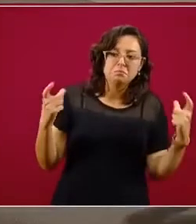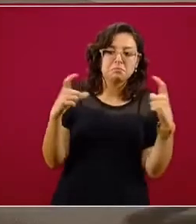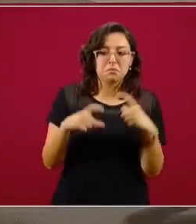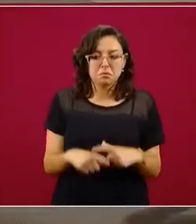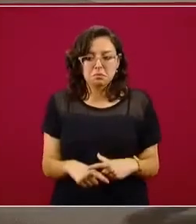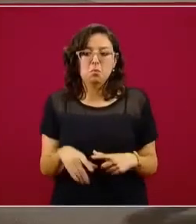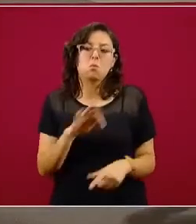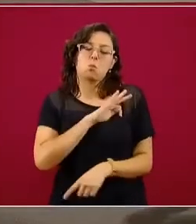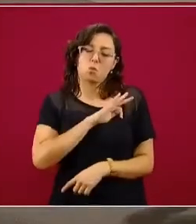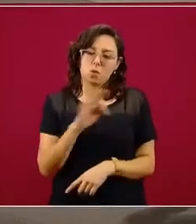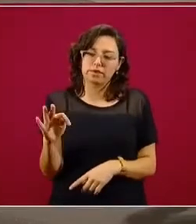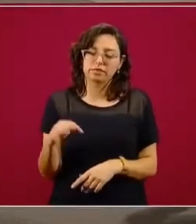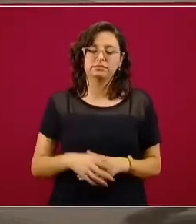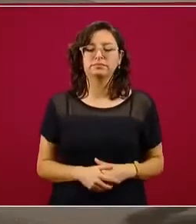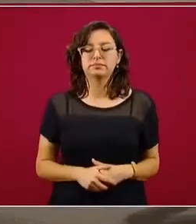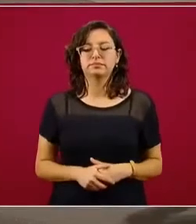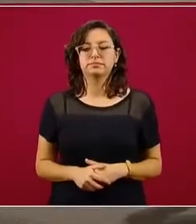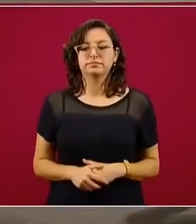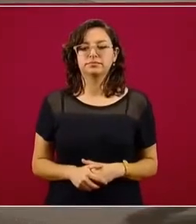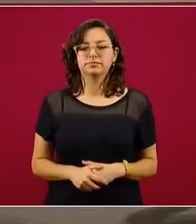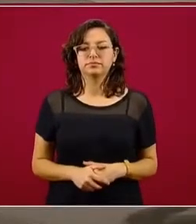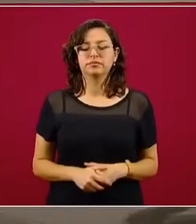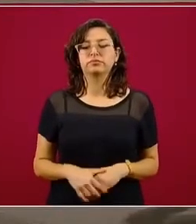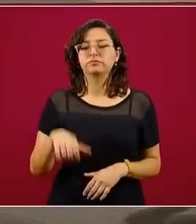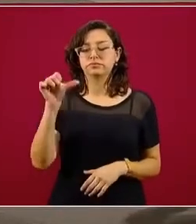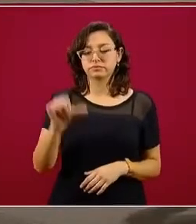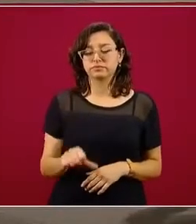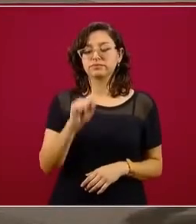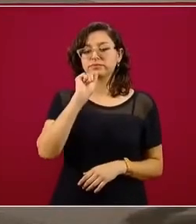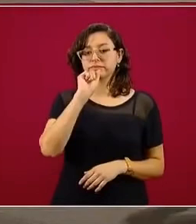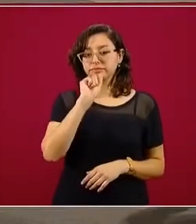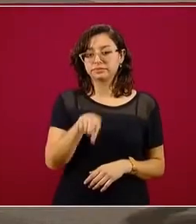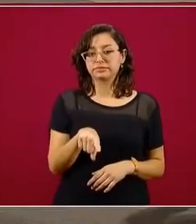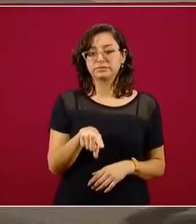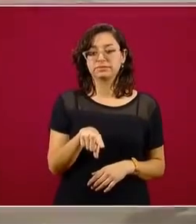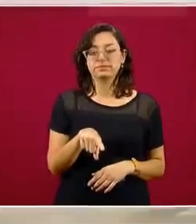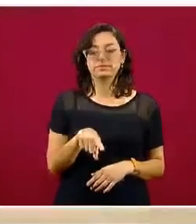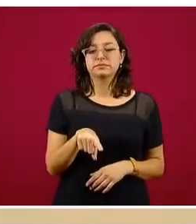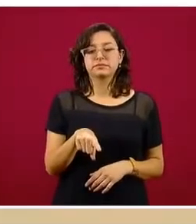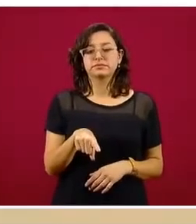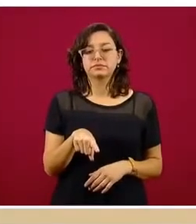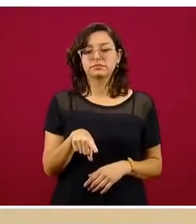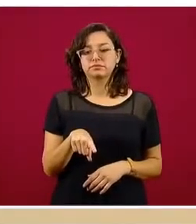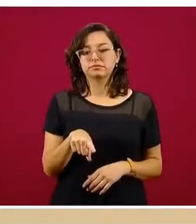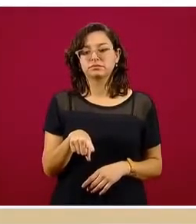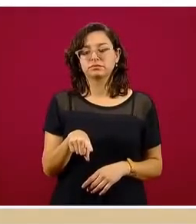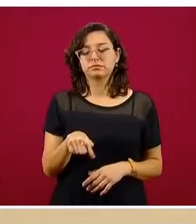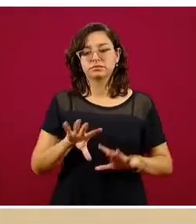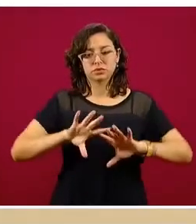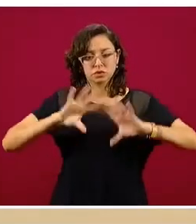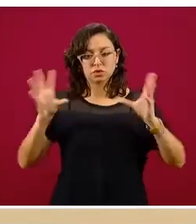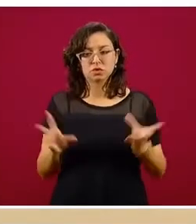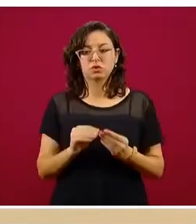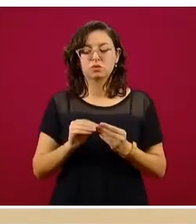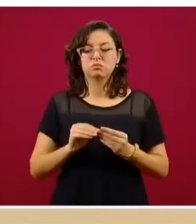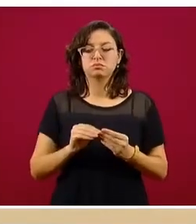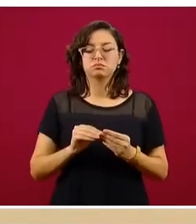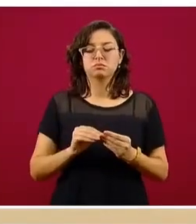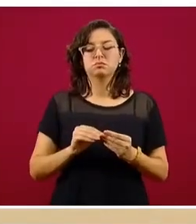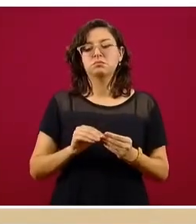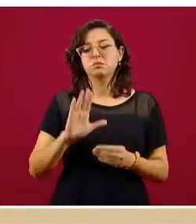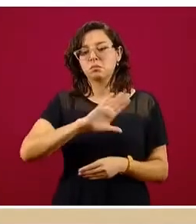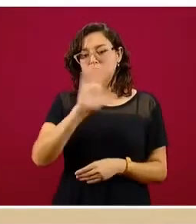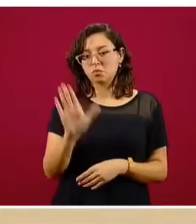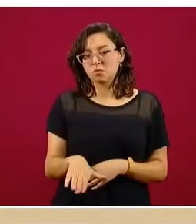puede disminuir. El día de hoy también se confirman en total, de manera